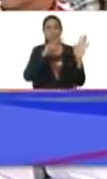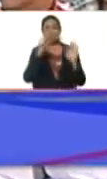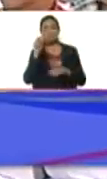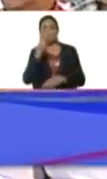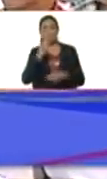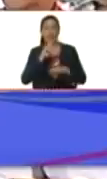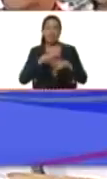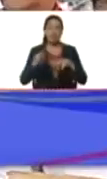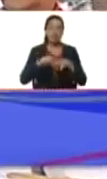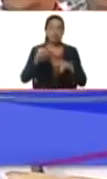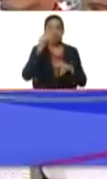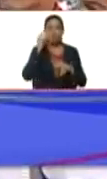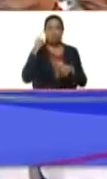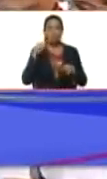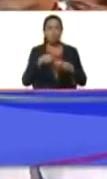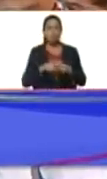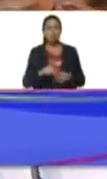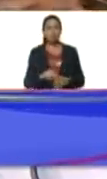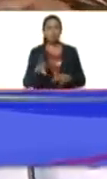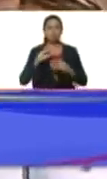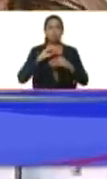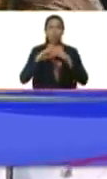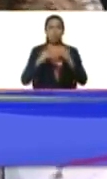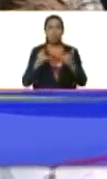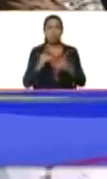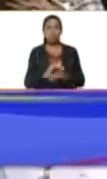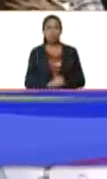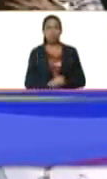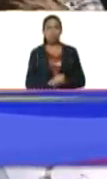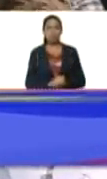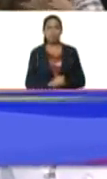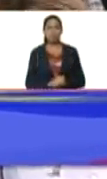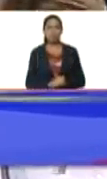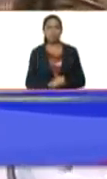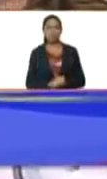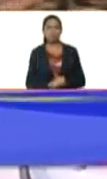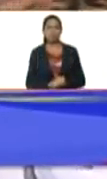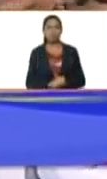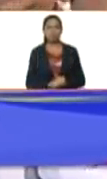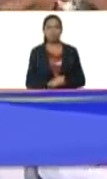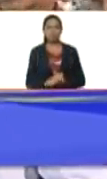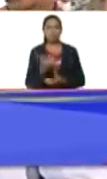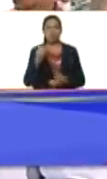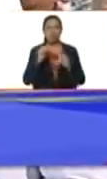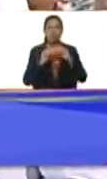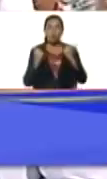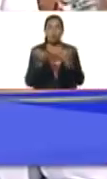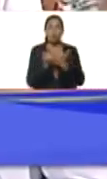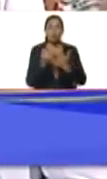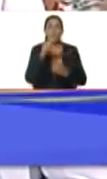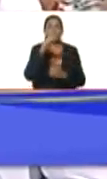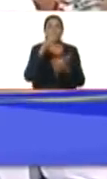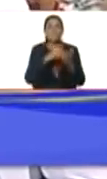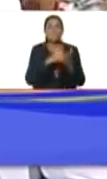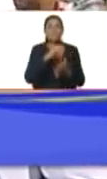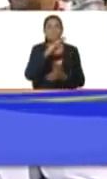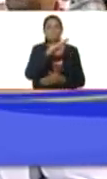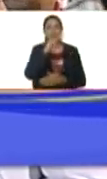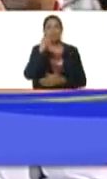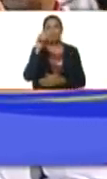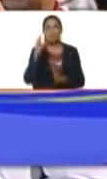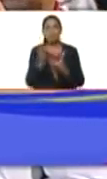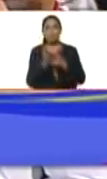y niñas captados y están en aulas 1.420 estudiantes.